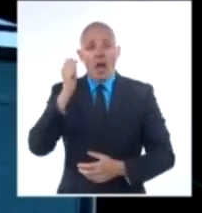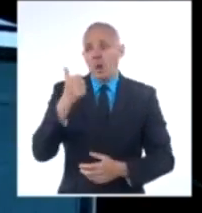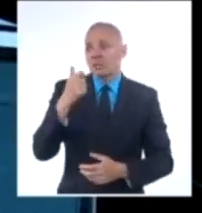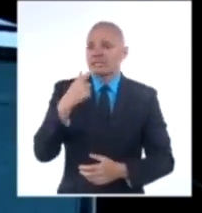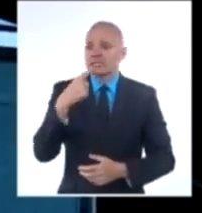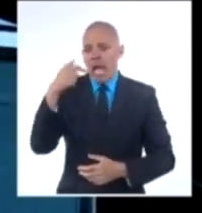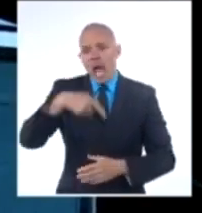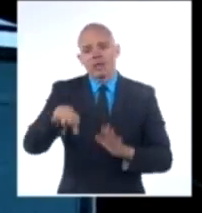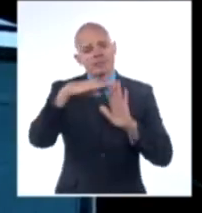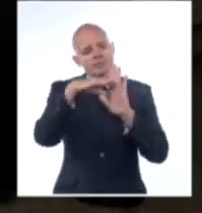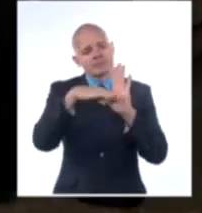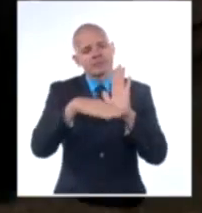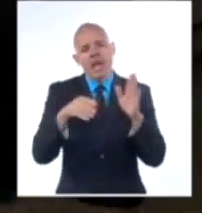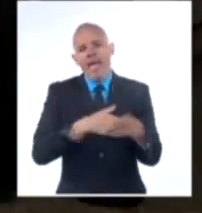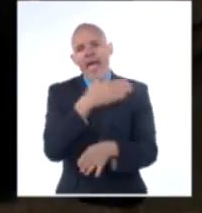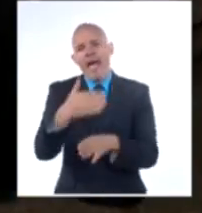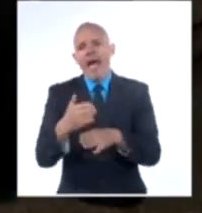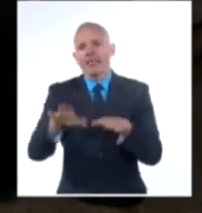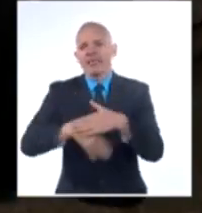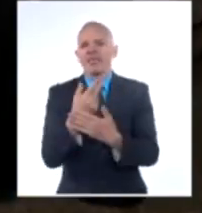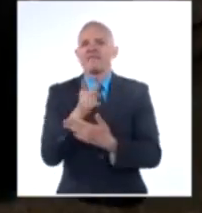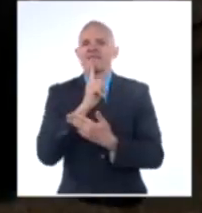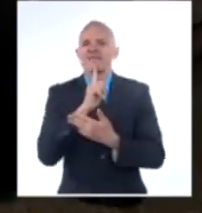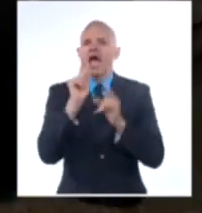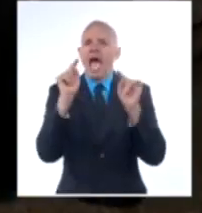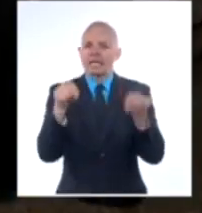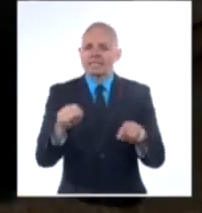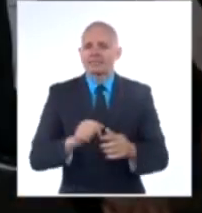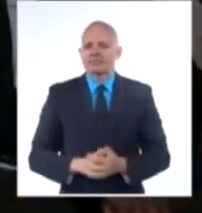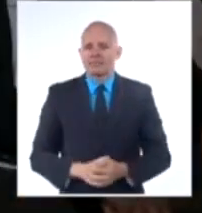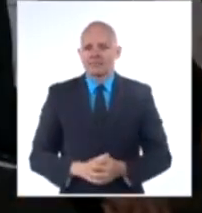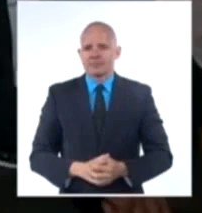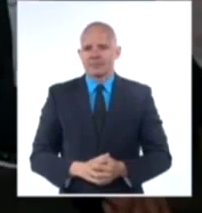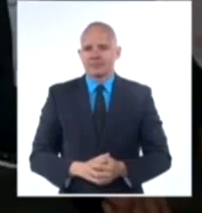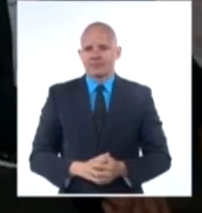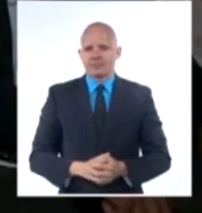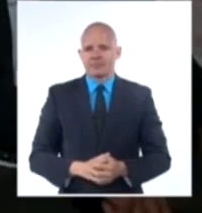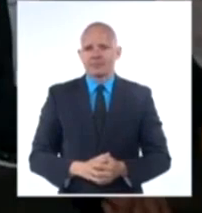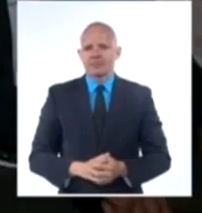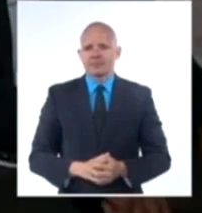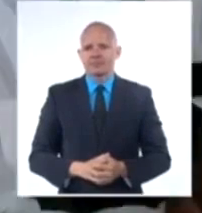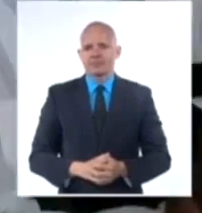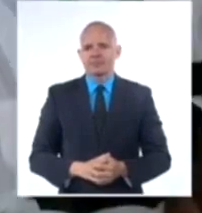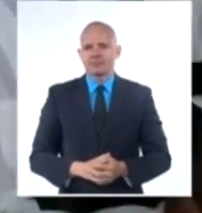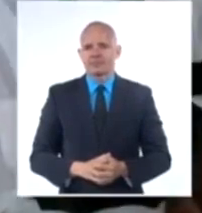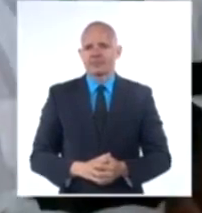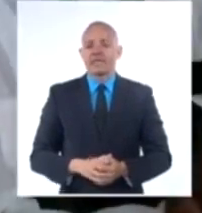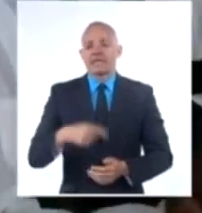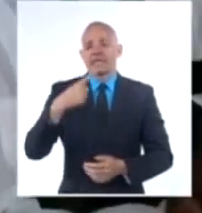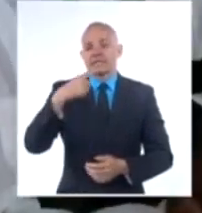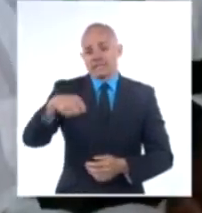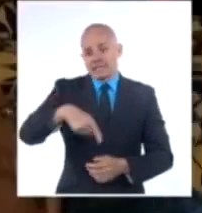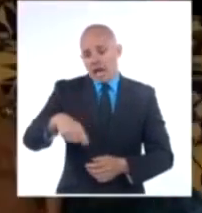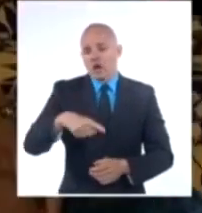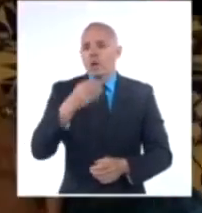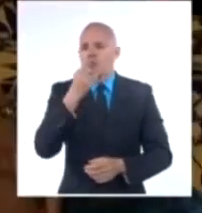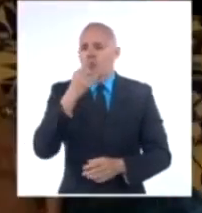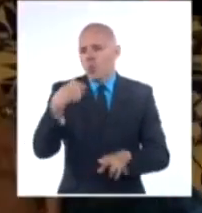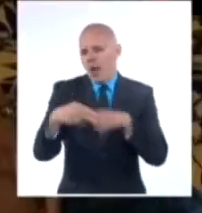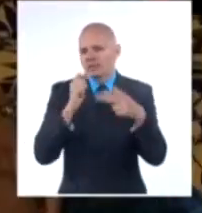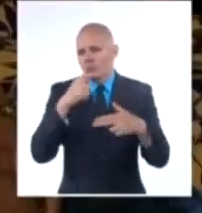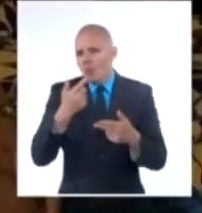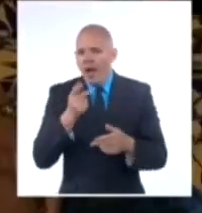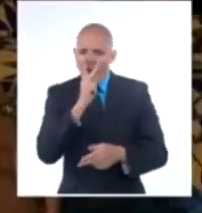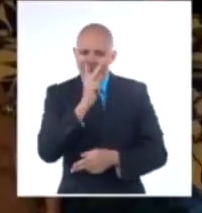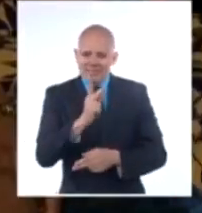evento, que se extenderá hasta el próximo viernes y presentará los 197 proyectos que integran la cartera de oportunidades del sector agropecuario, distribuidos en